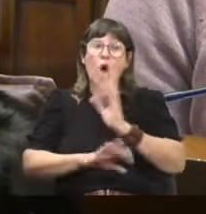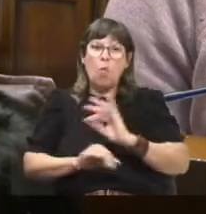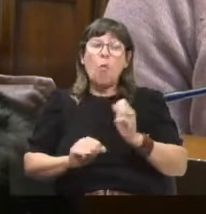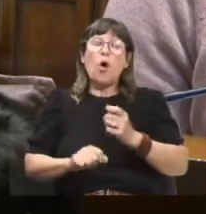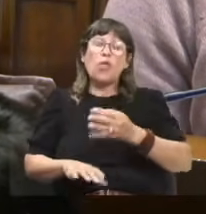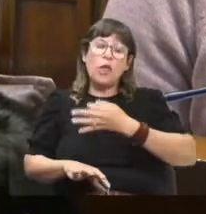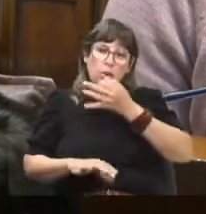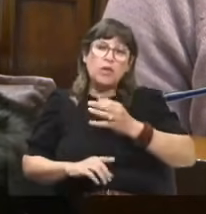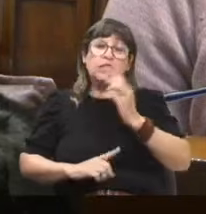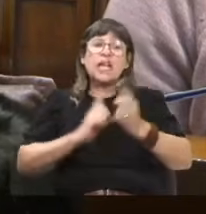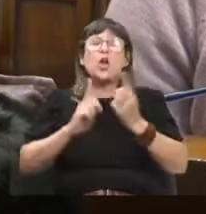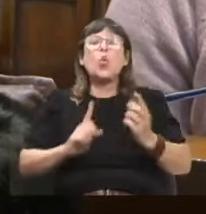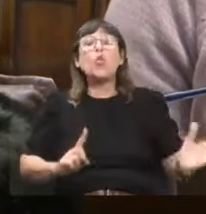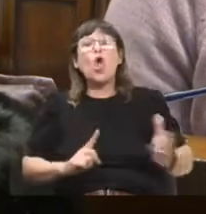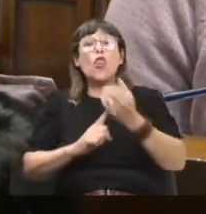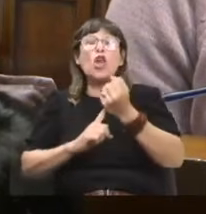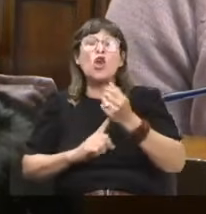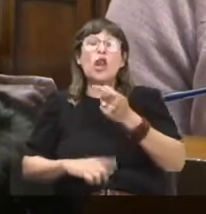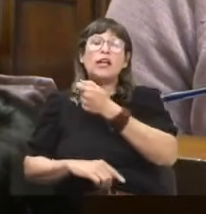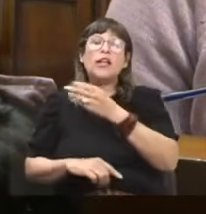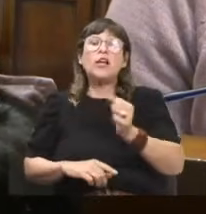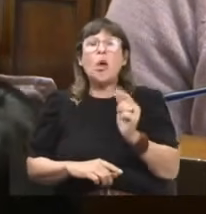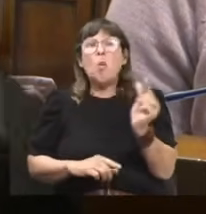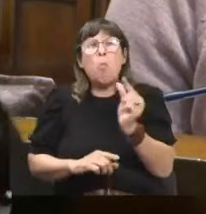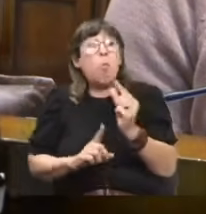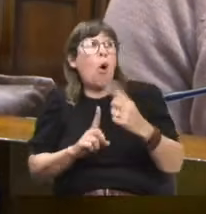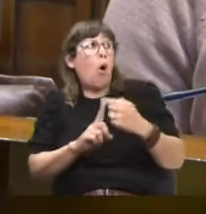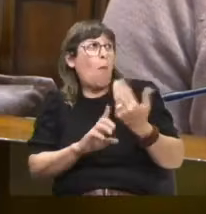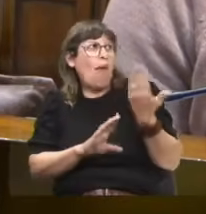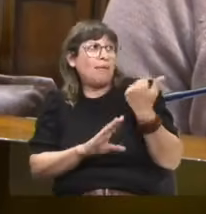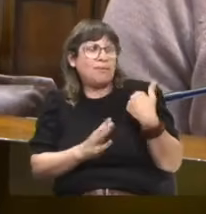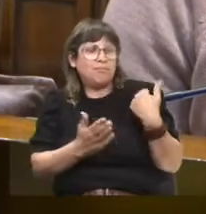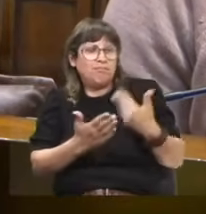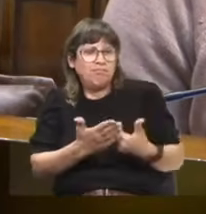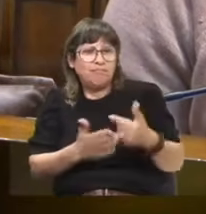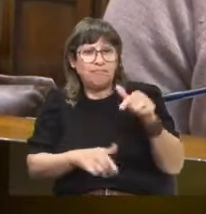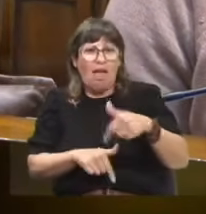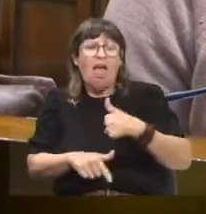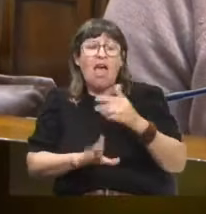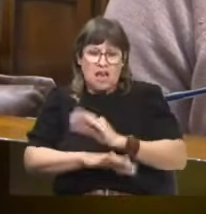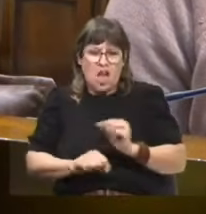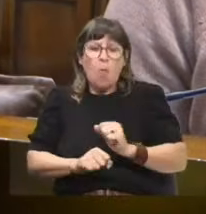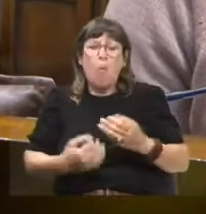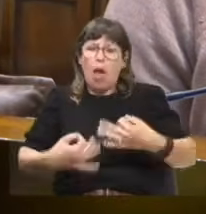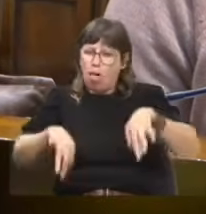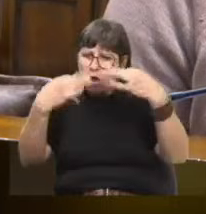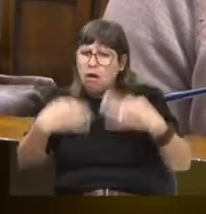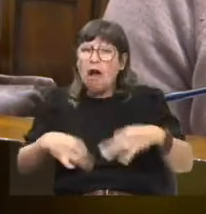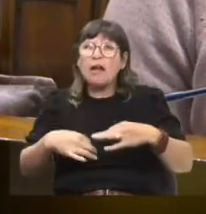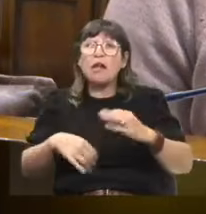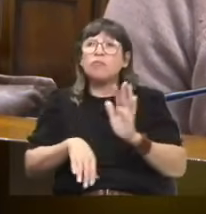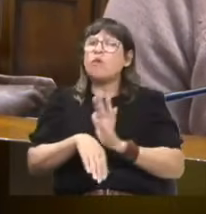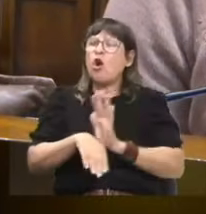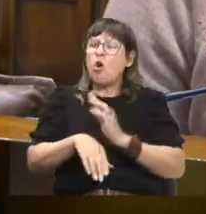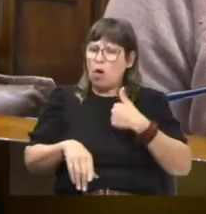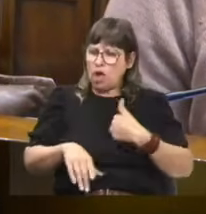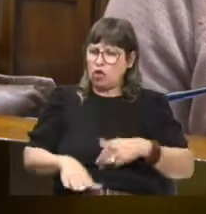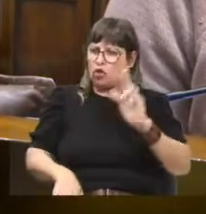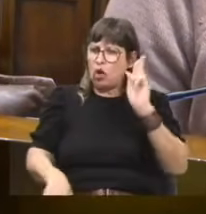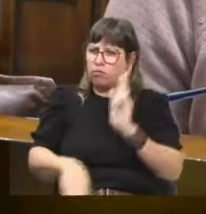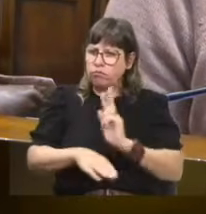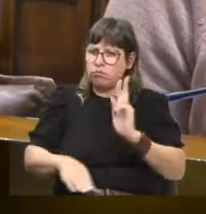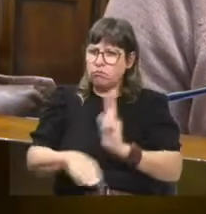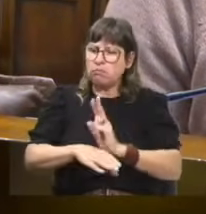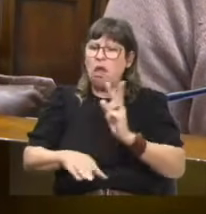logros de ACE en pocos meses que puedo garantizar como quien rige el rol rector desde el Ministerio de